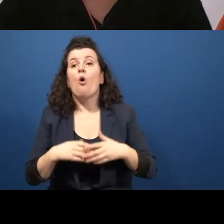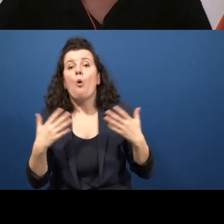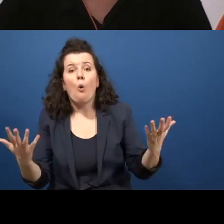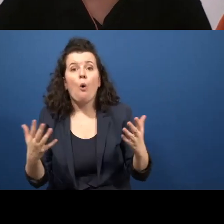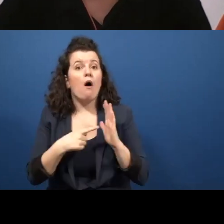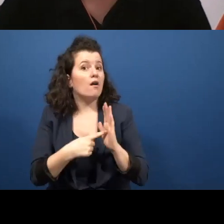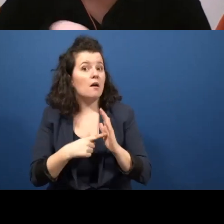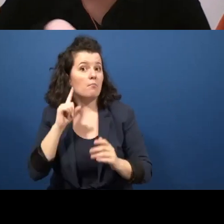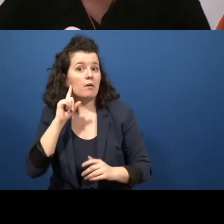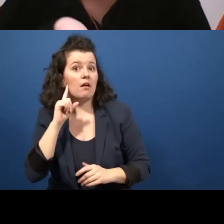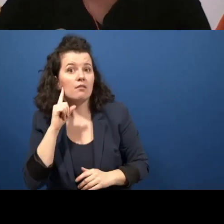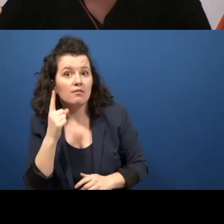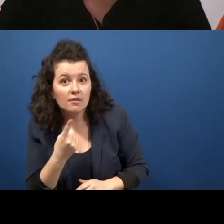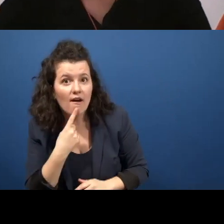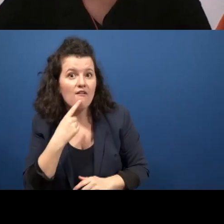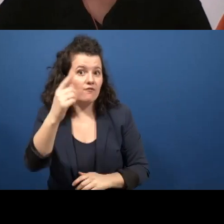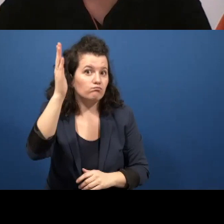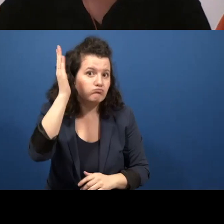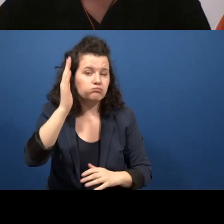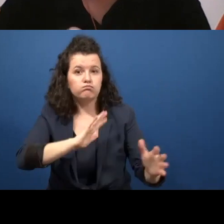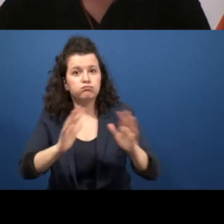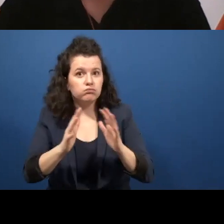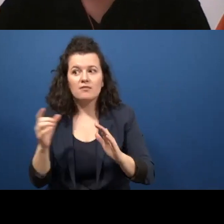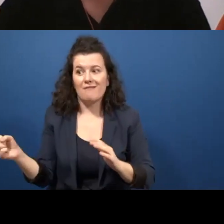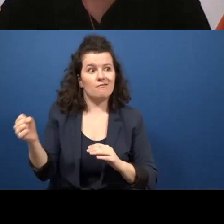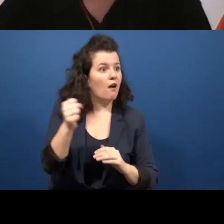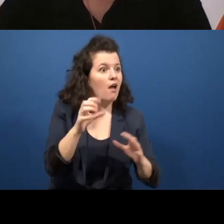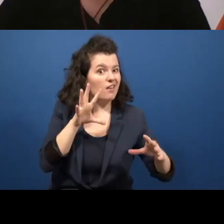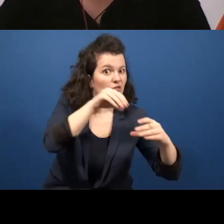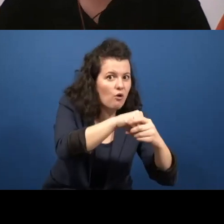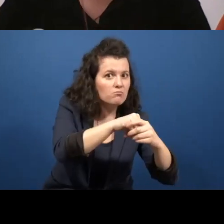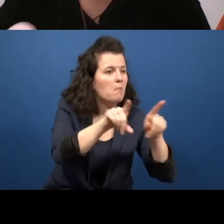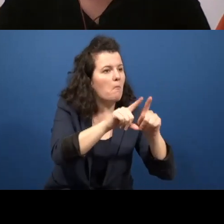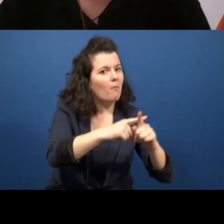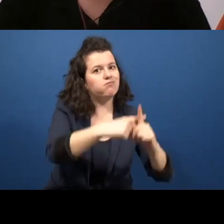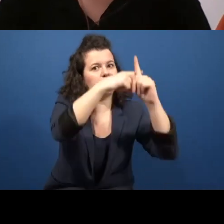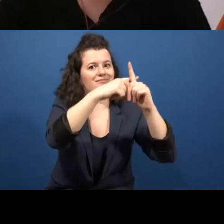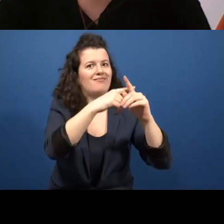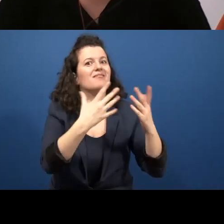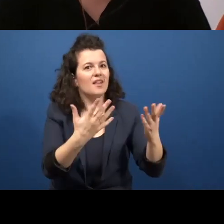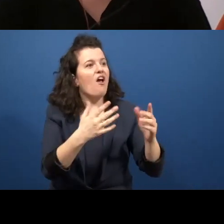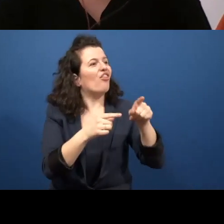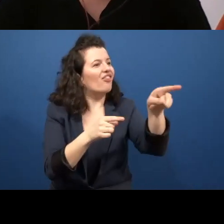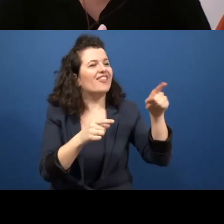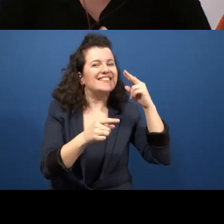También tener catedráticos sordos y tener estudiantes sordos en sus cohortes